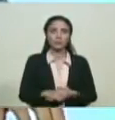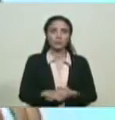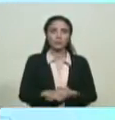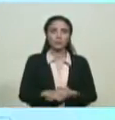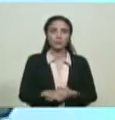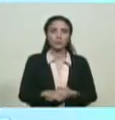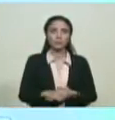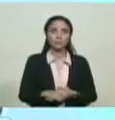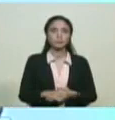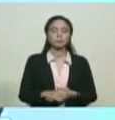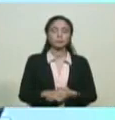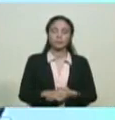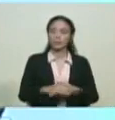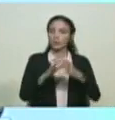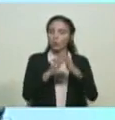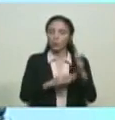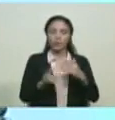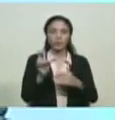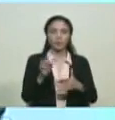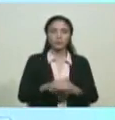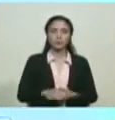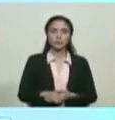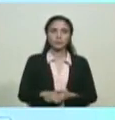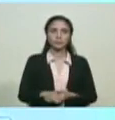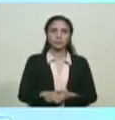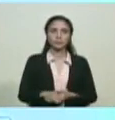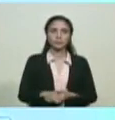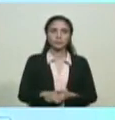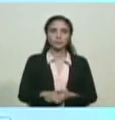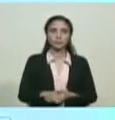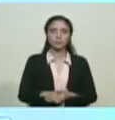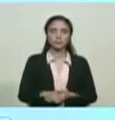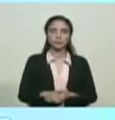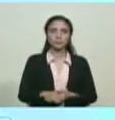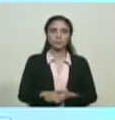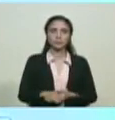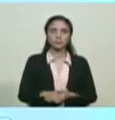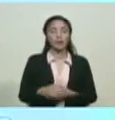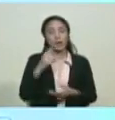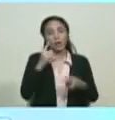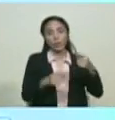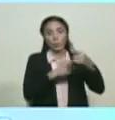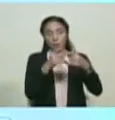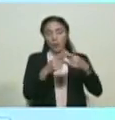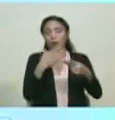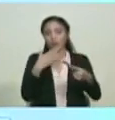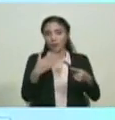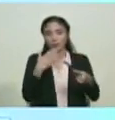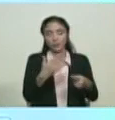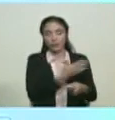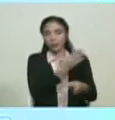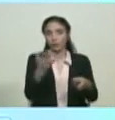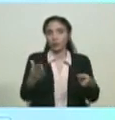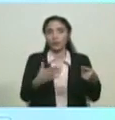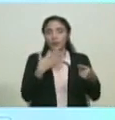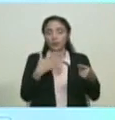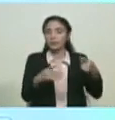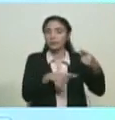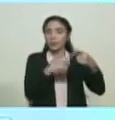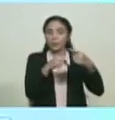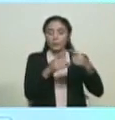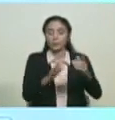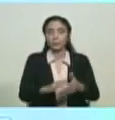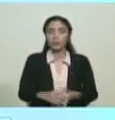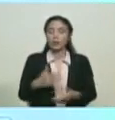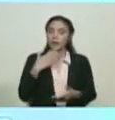palmo a palmo el territorio de la ciudad lo primero agradecer agradecer tenemos que